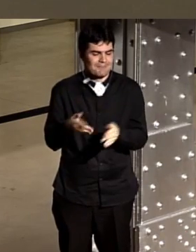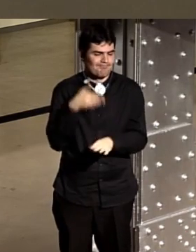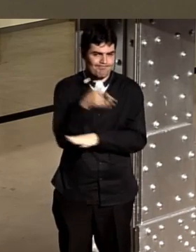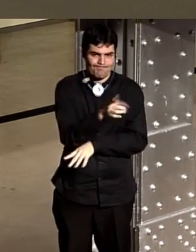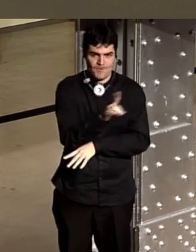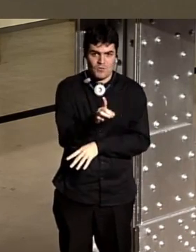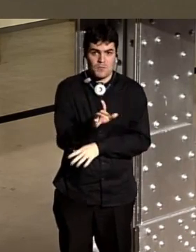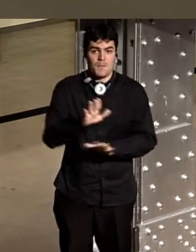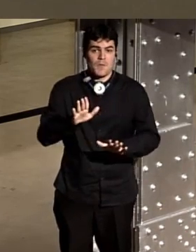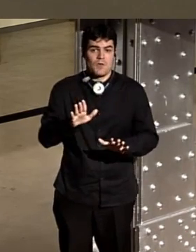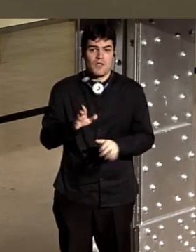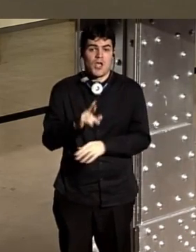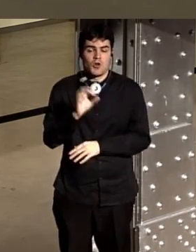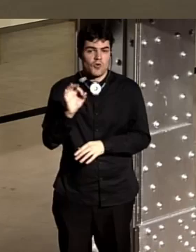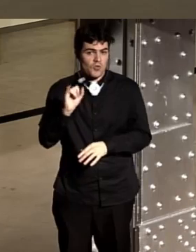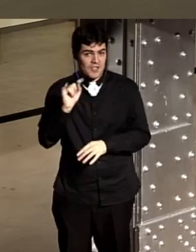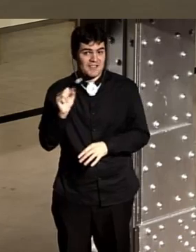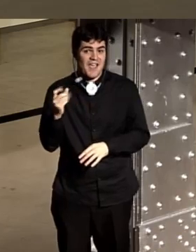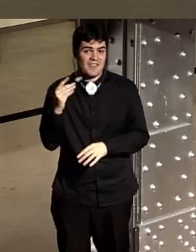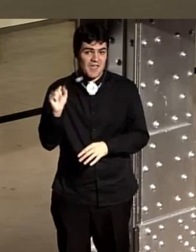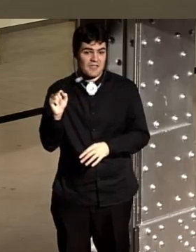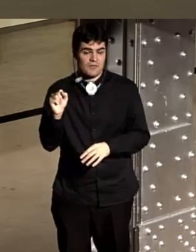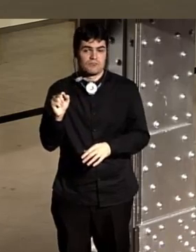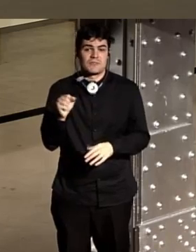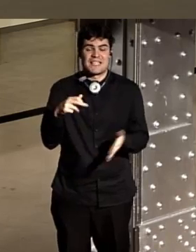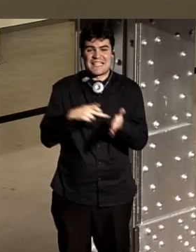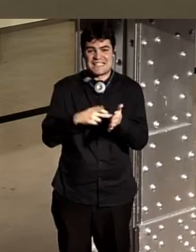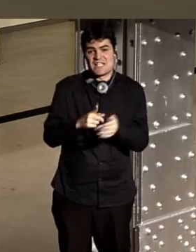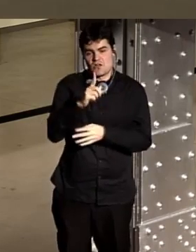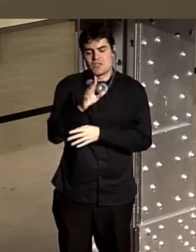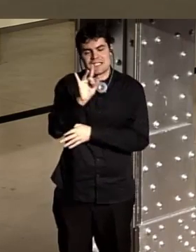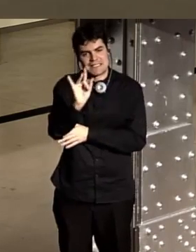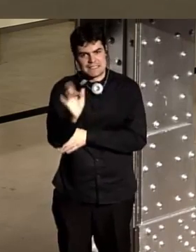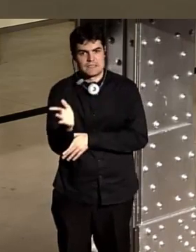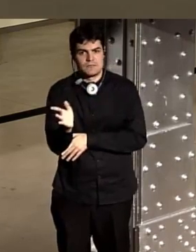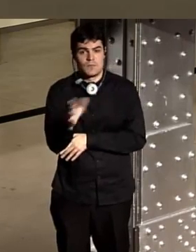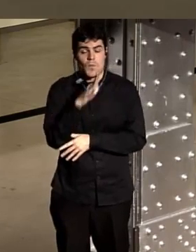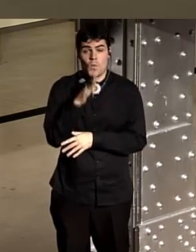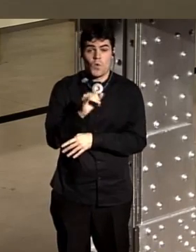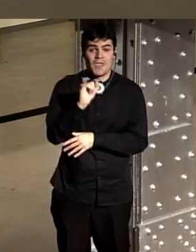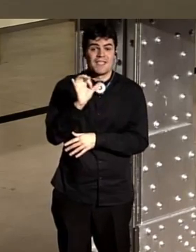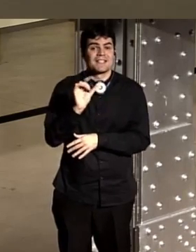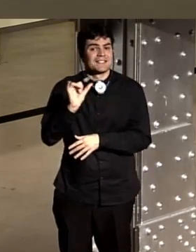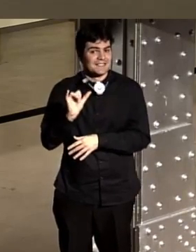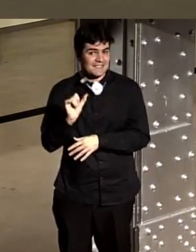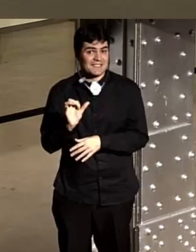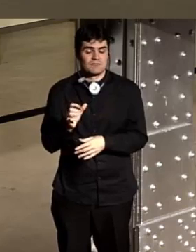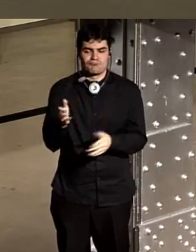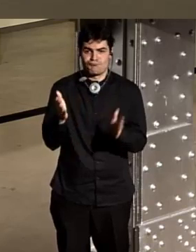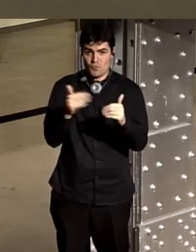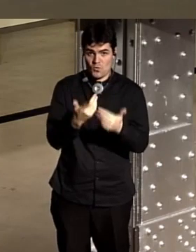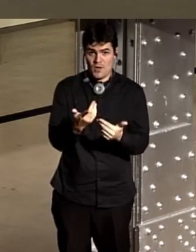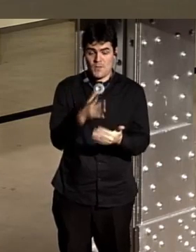sí fui a Rojava, que es el norte de Siria, pero es distinto porque ISIS no está allí. Pero